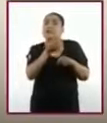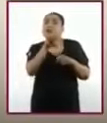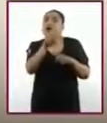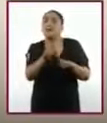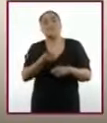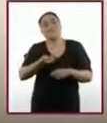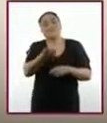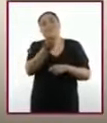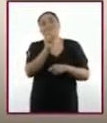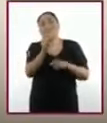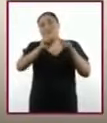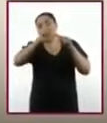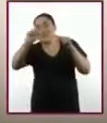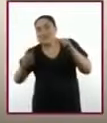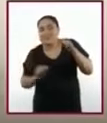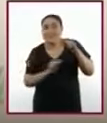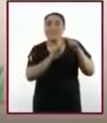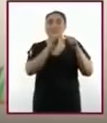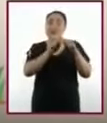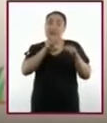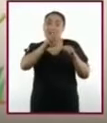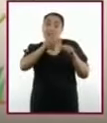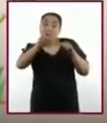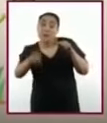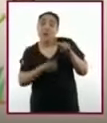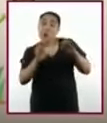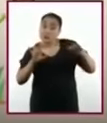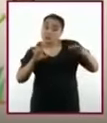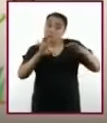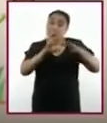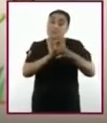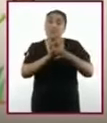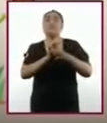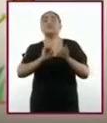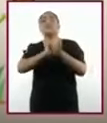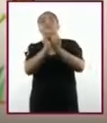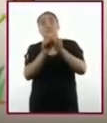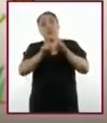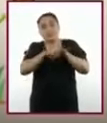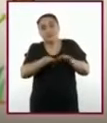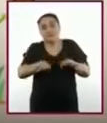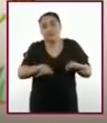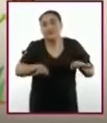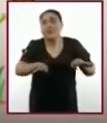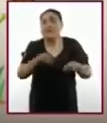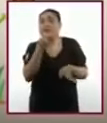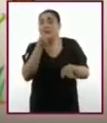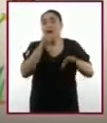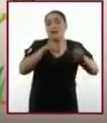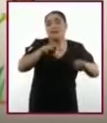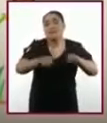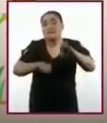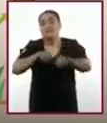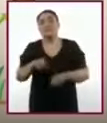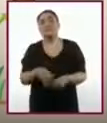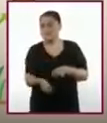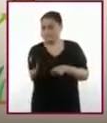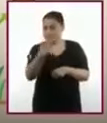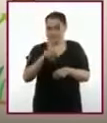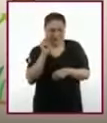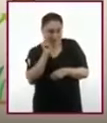cadena alimentaria. Y cuando varias cadenas se combinan, se forma una red alimentaria. Te invito a conocer más sobre